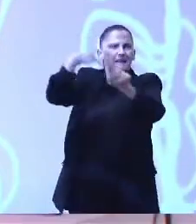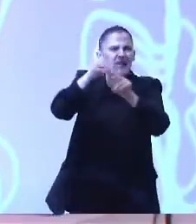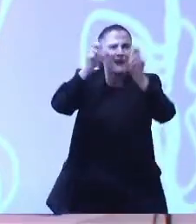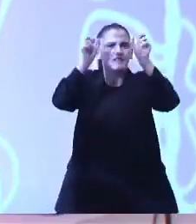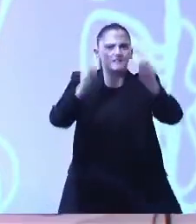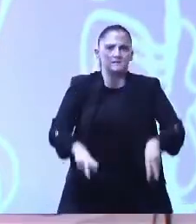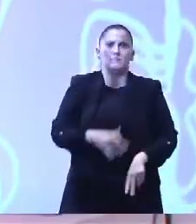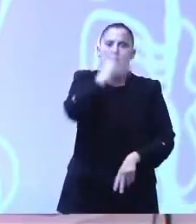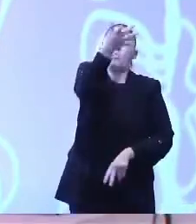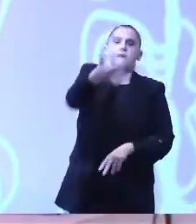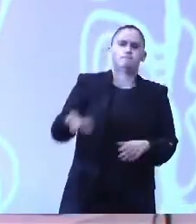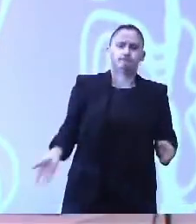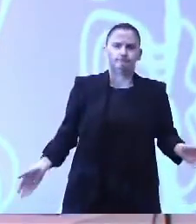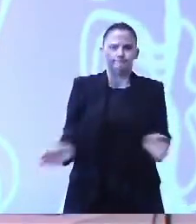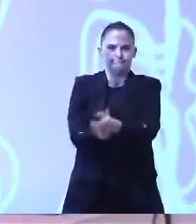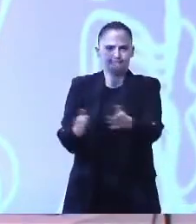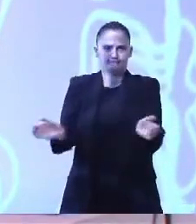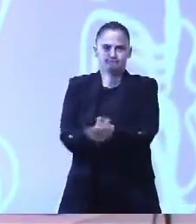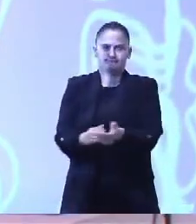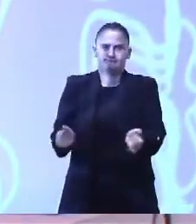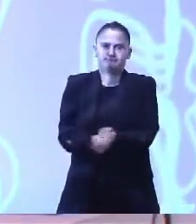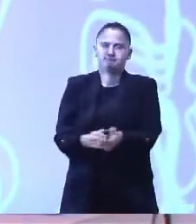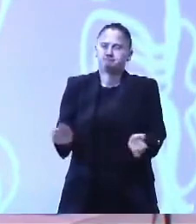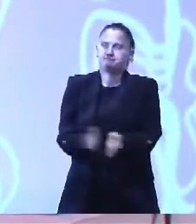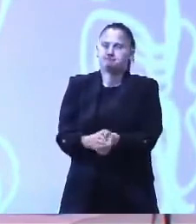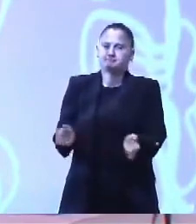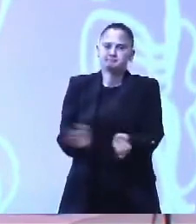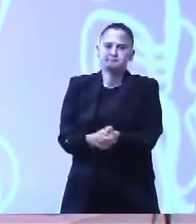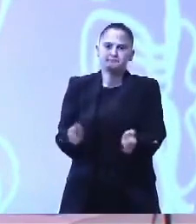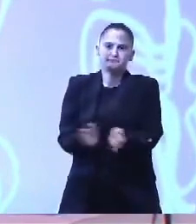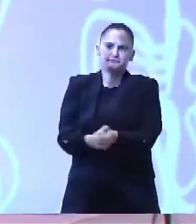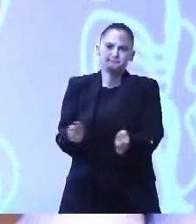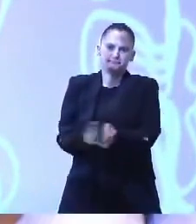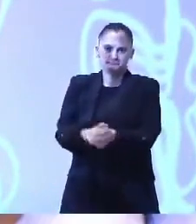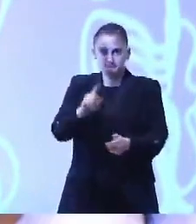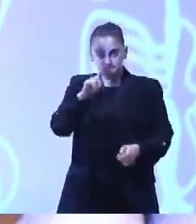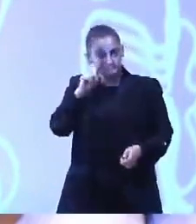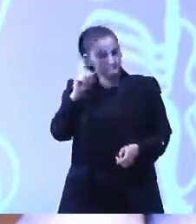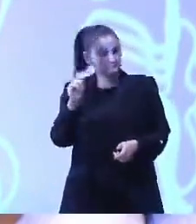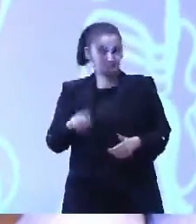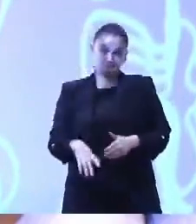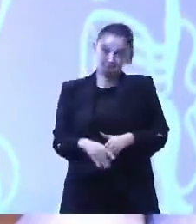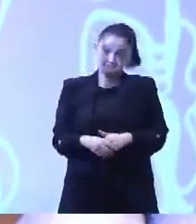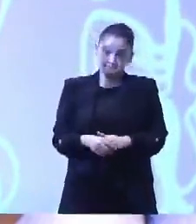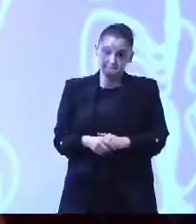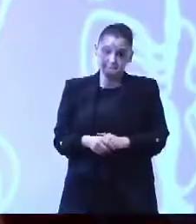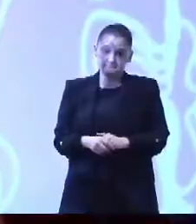escrúpulos. Vamos. Que